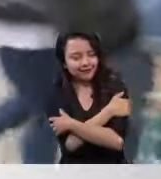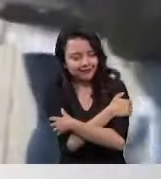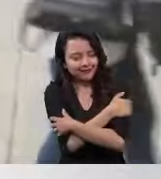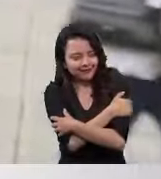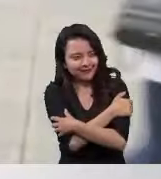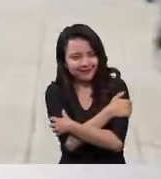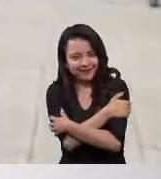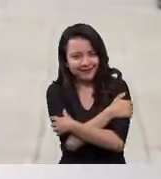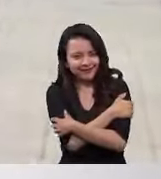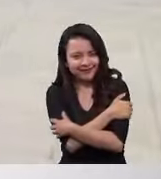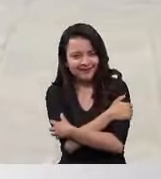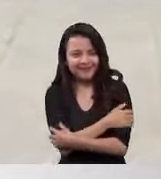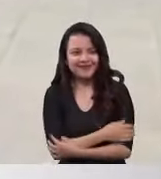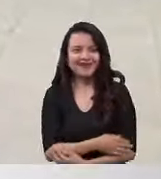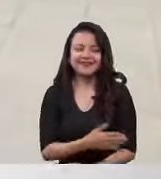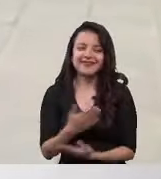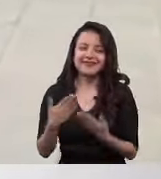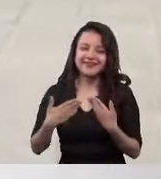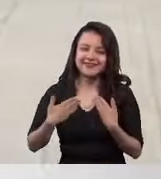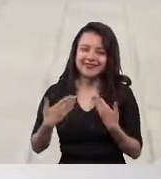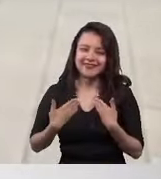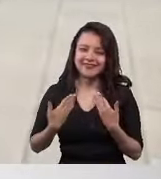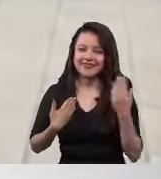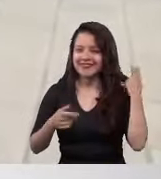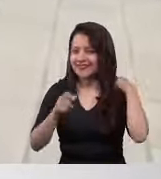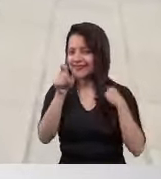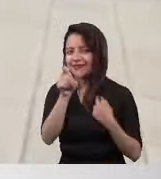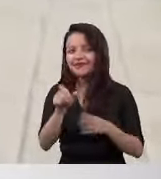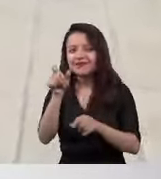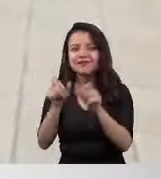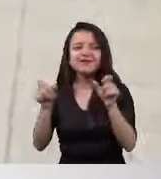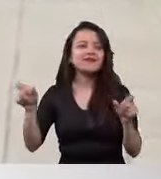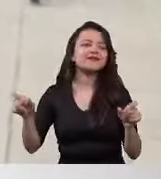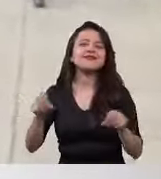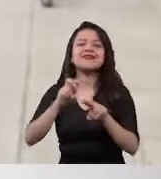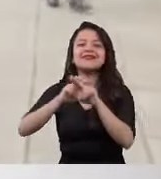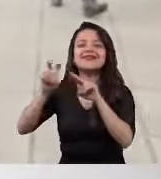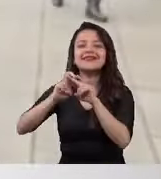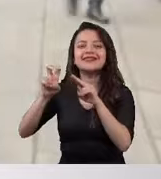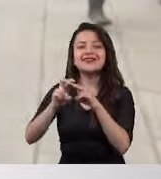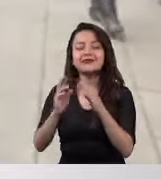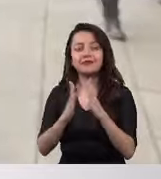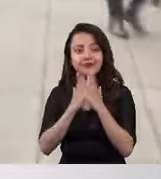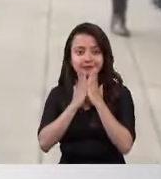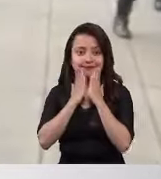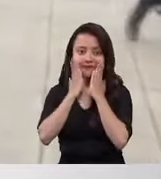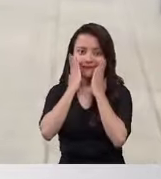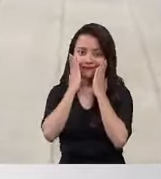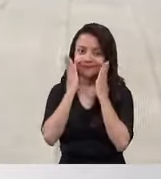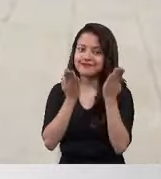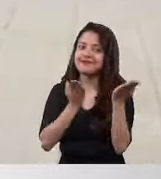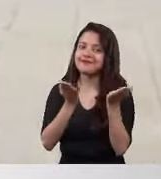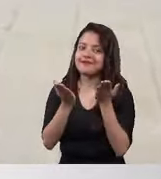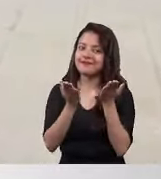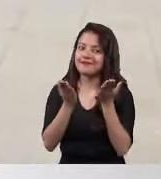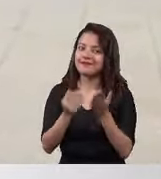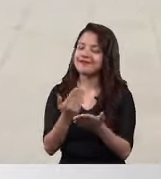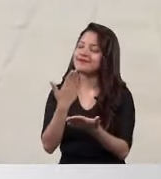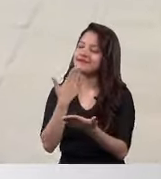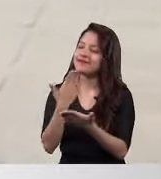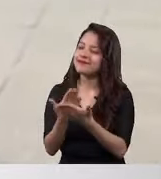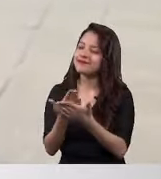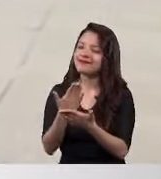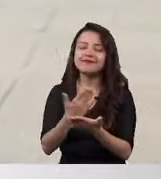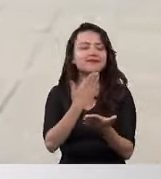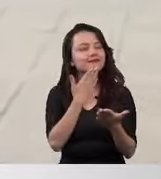pierdo. Es encantadora la gente de Manizales, de Caldas, servicial como ninguna, en fin. Que le vaya muy bien, ¿oyó?